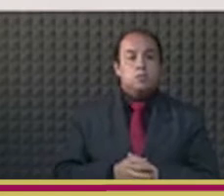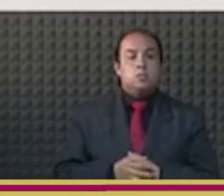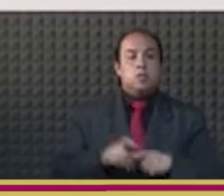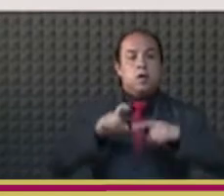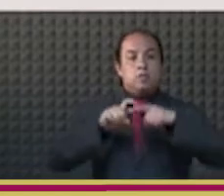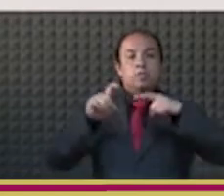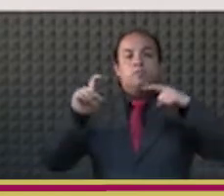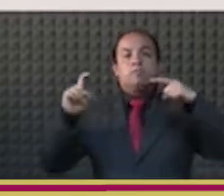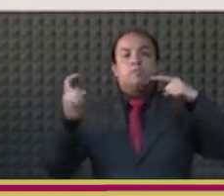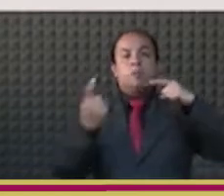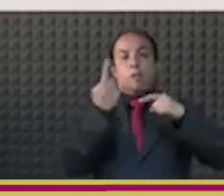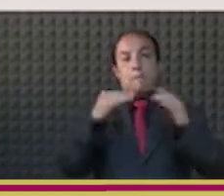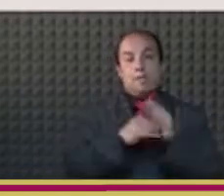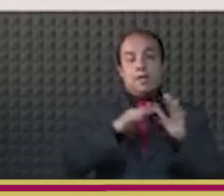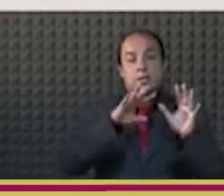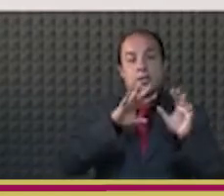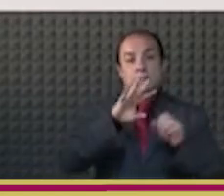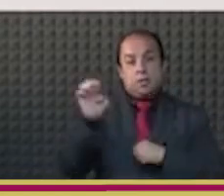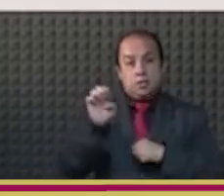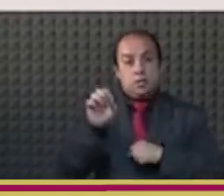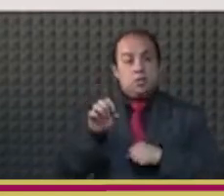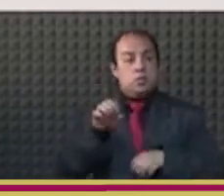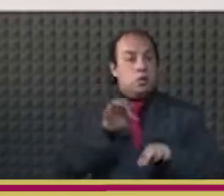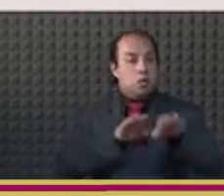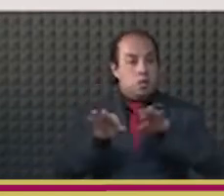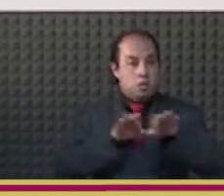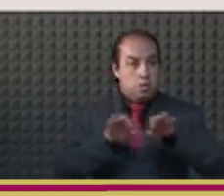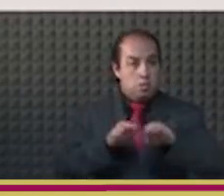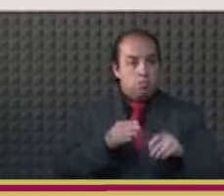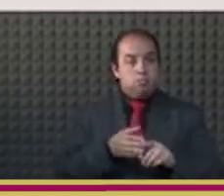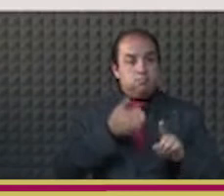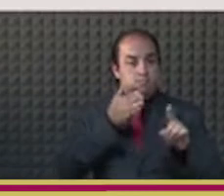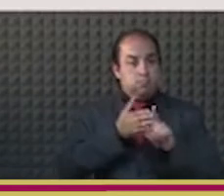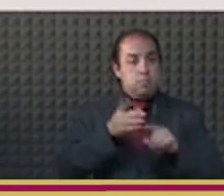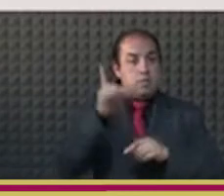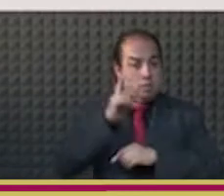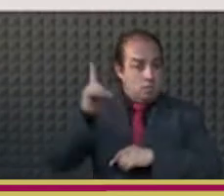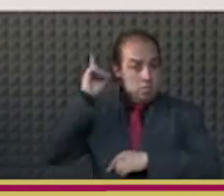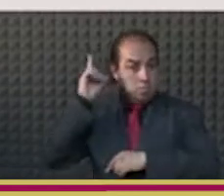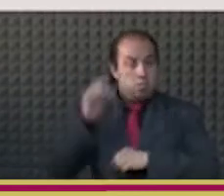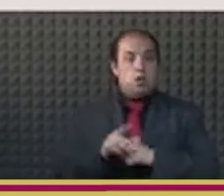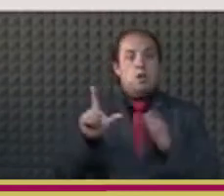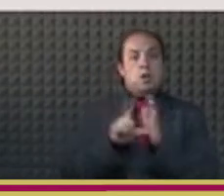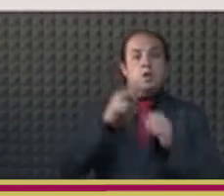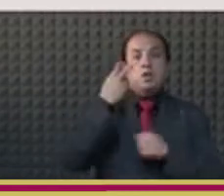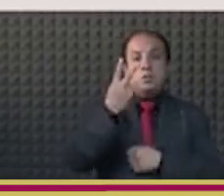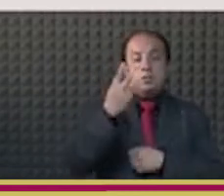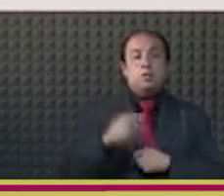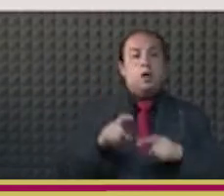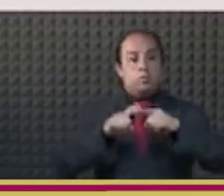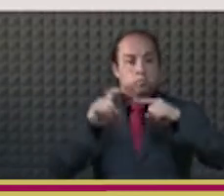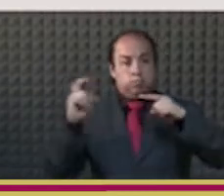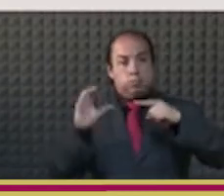Cablebús con 1,500 empleos directos. Y el domingo pasado, la línea 2